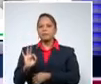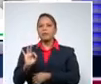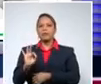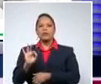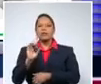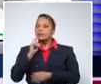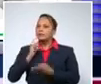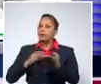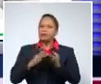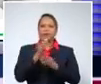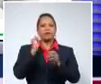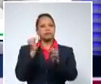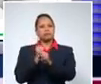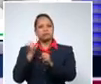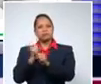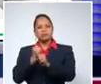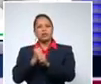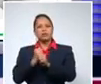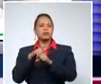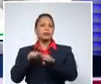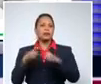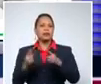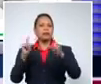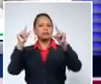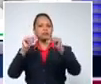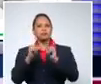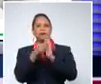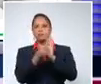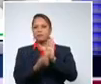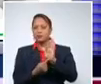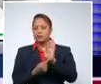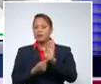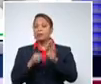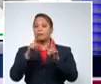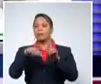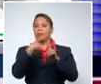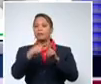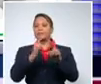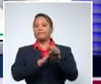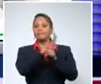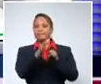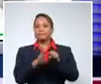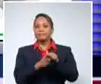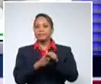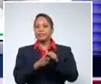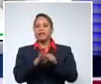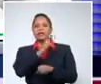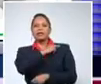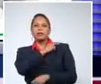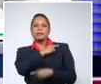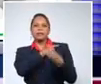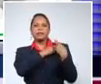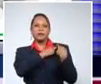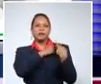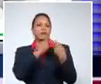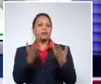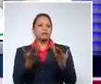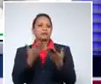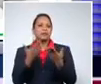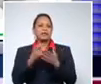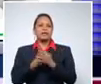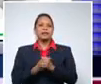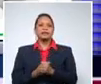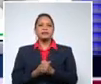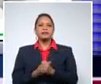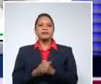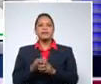de soluciones para reducir los índices de casos positivos de la enfermedad. La responsabilidad ciudadana en acciones de prevención